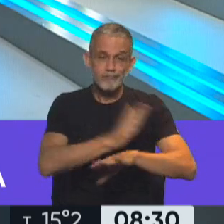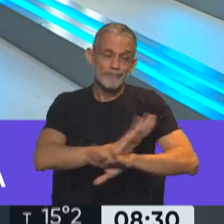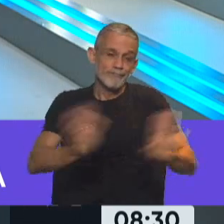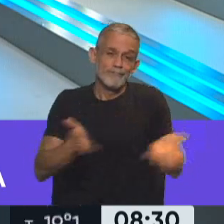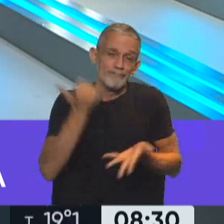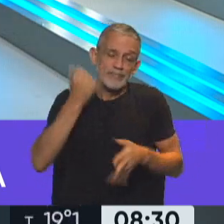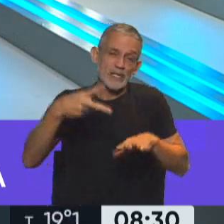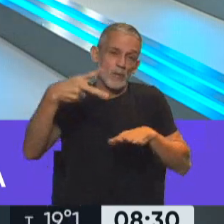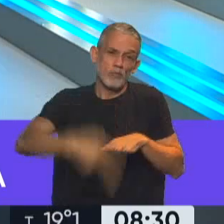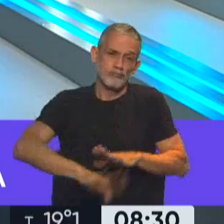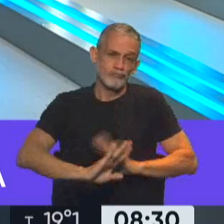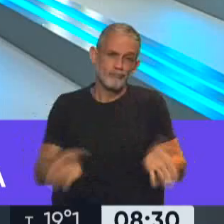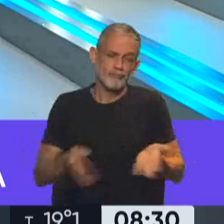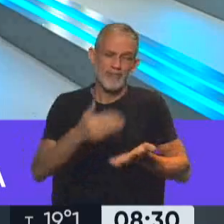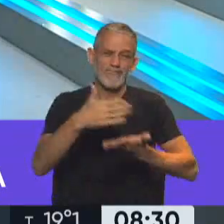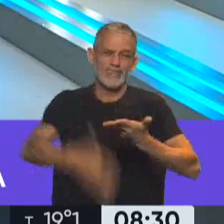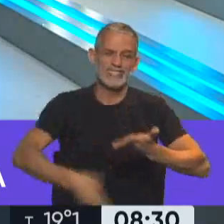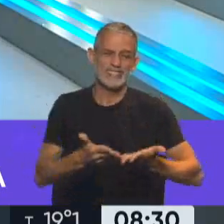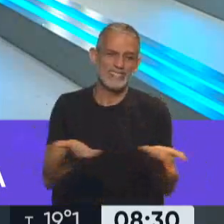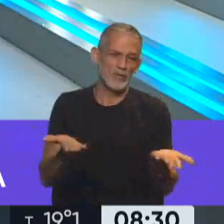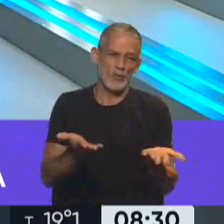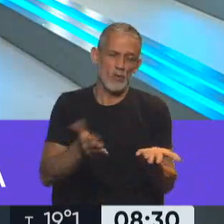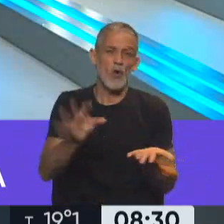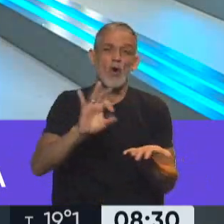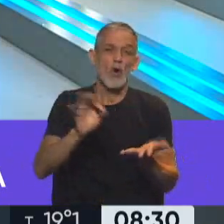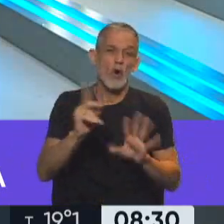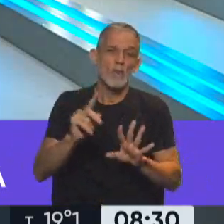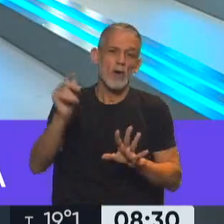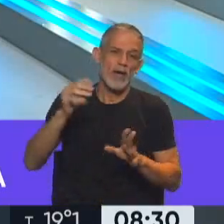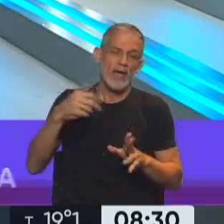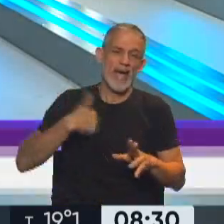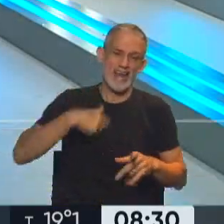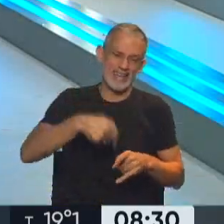tenga estado judicial, o porque está prescripto, o porque ocurrió fuera de la Argentina.